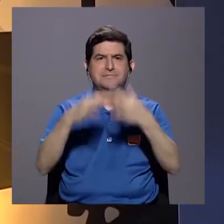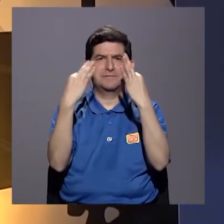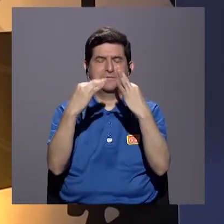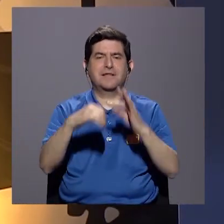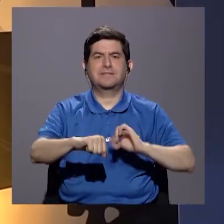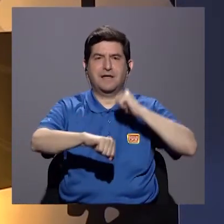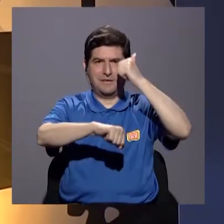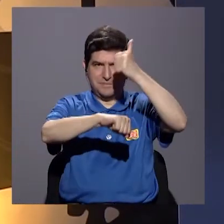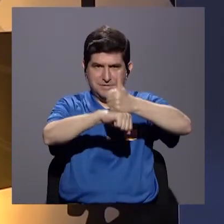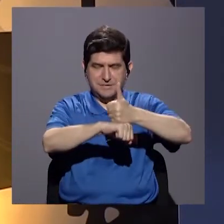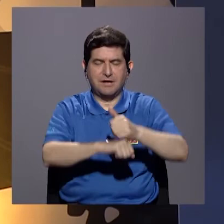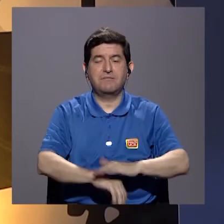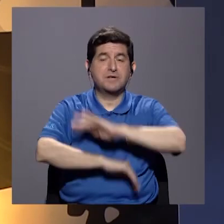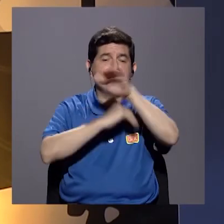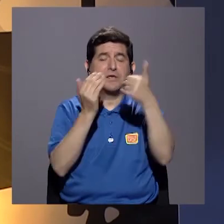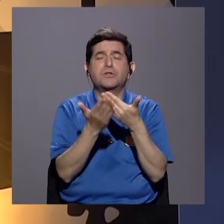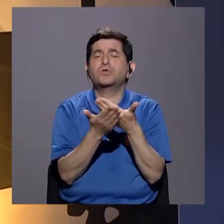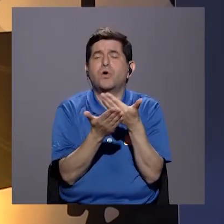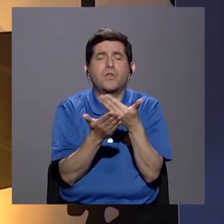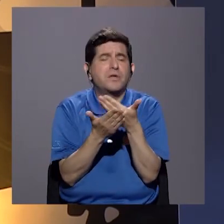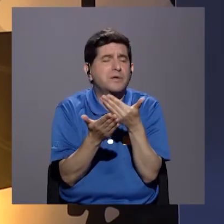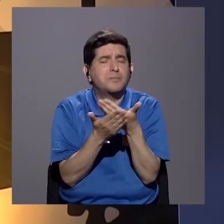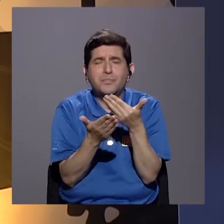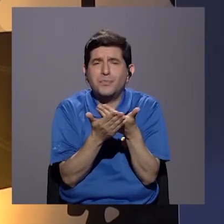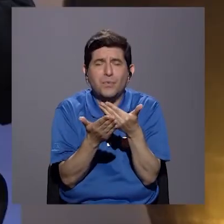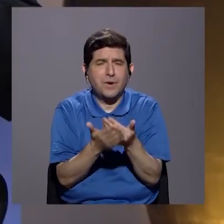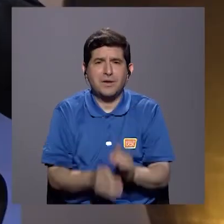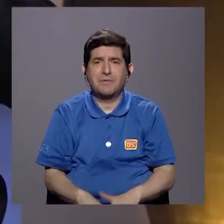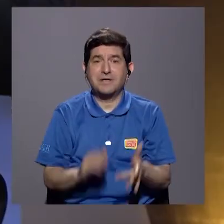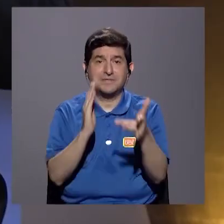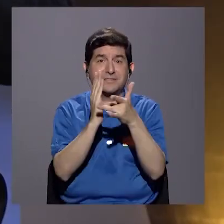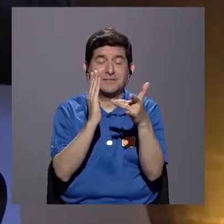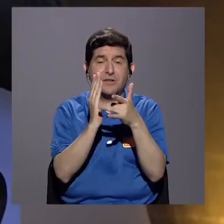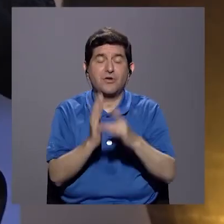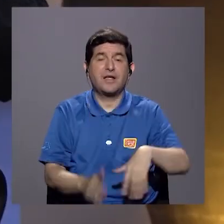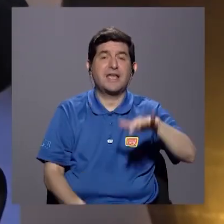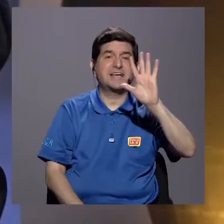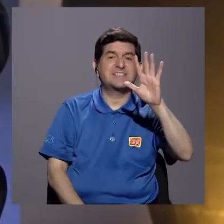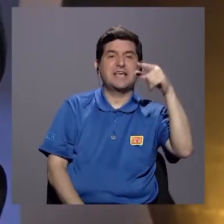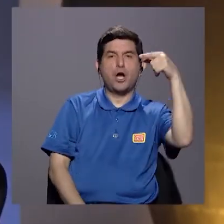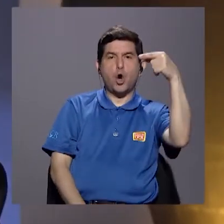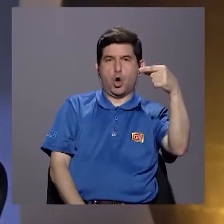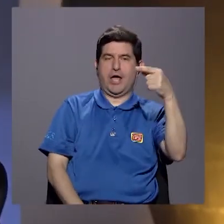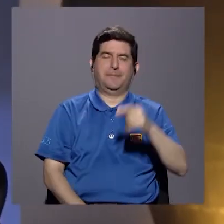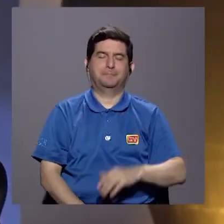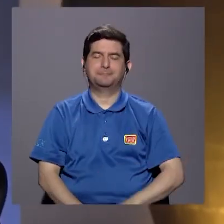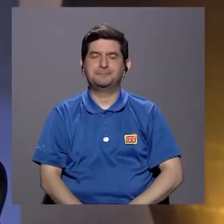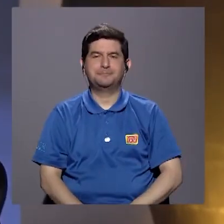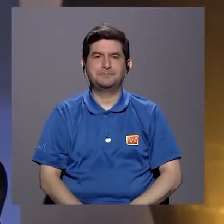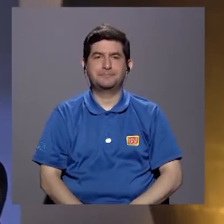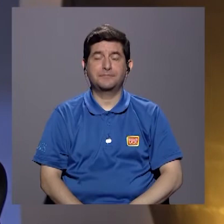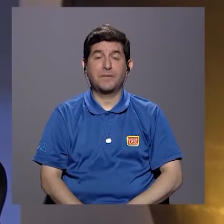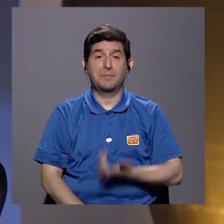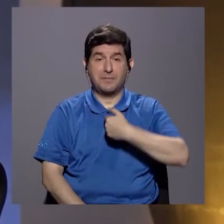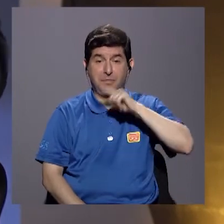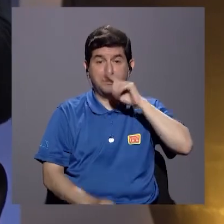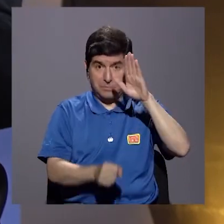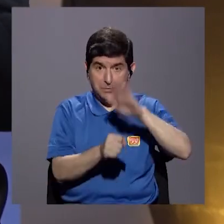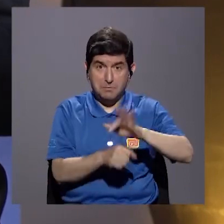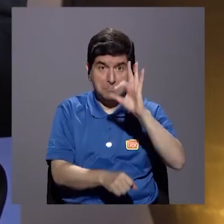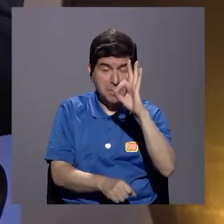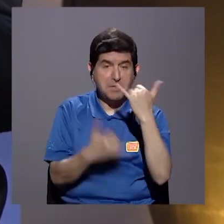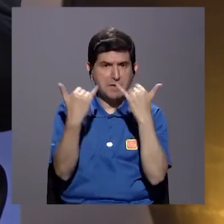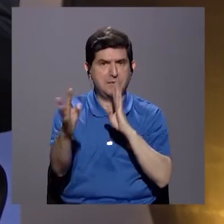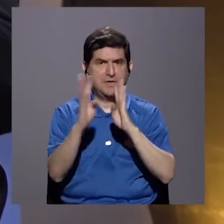para montar en el SENAT todas las pruebas de la tecnología 5G, para estar al